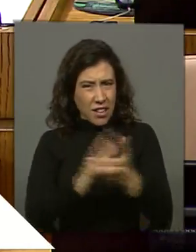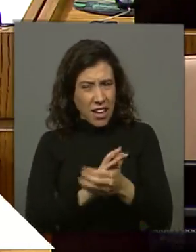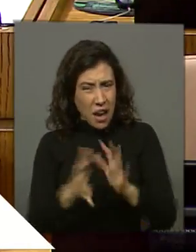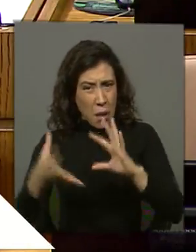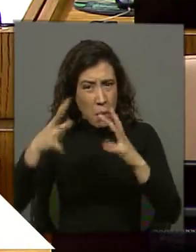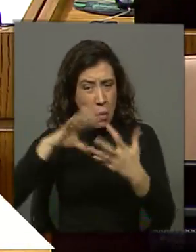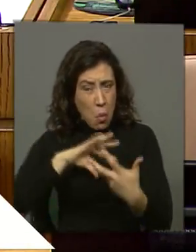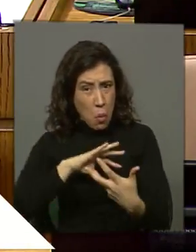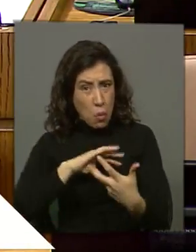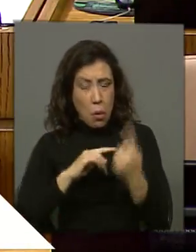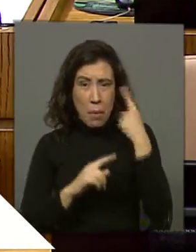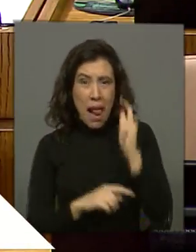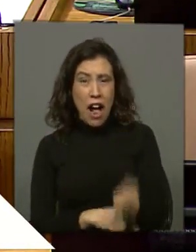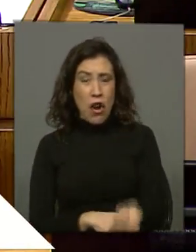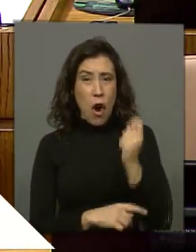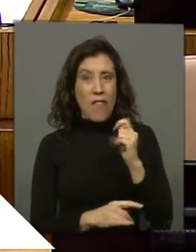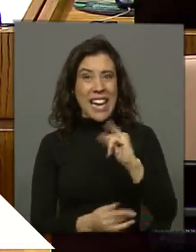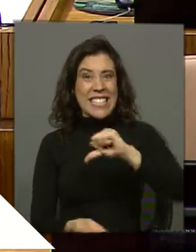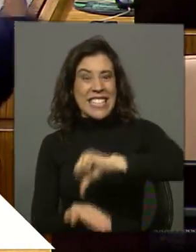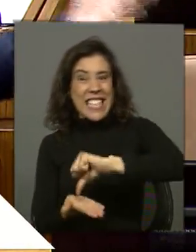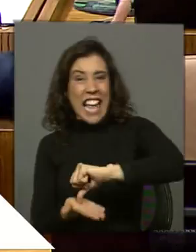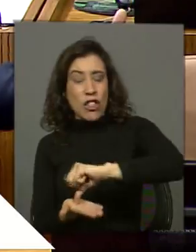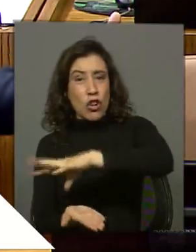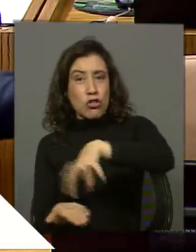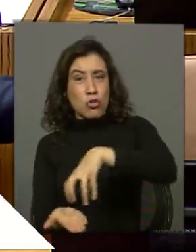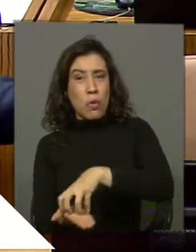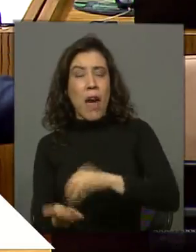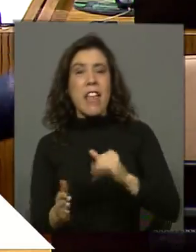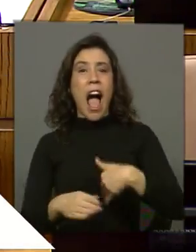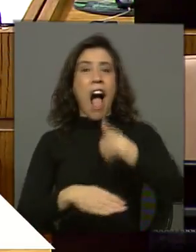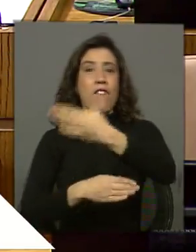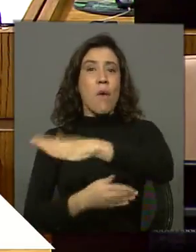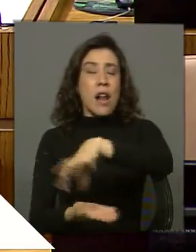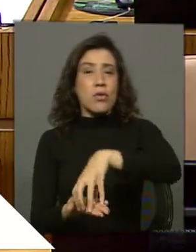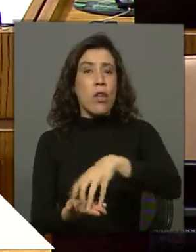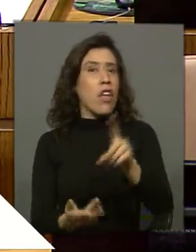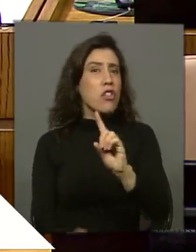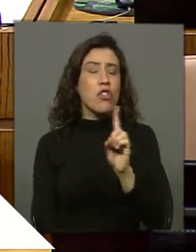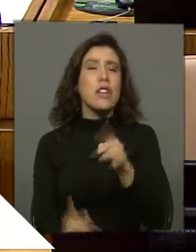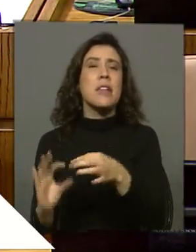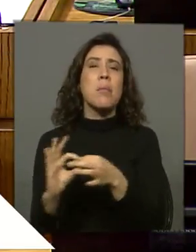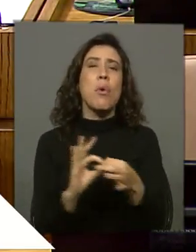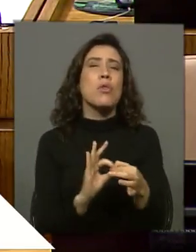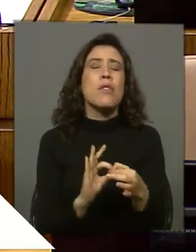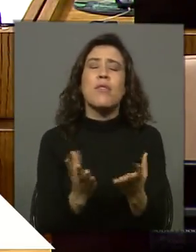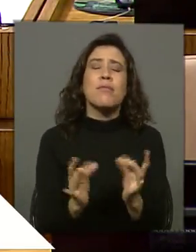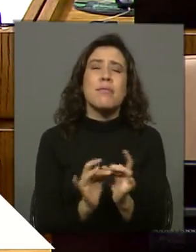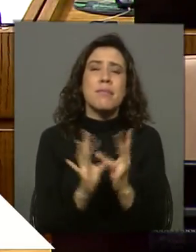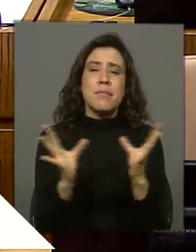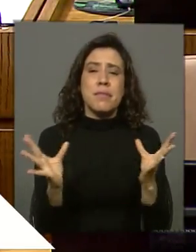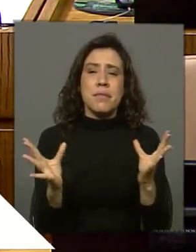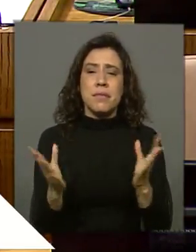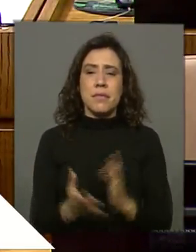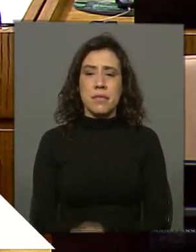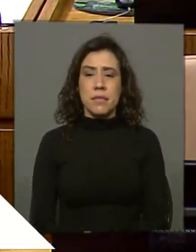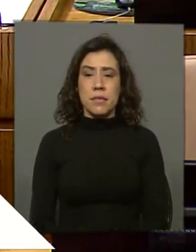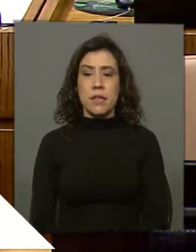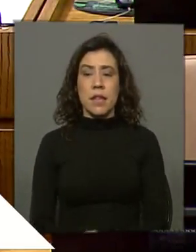por hacer que se cobre en el centro de las ciudades y afuera de las ciudades? no, no sentido común si es que adentro de las